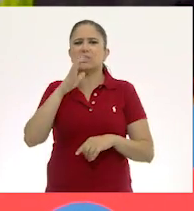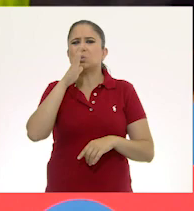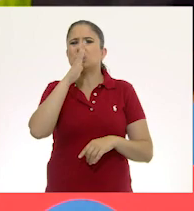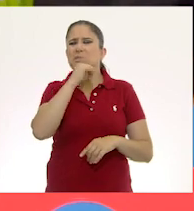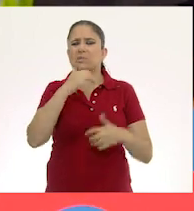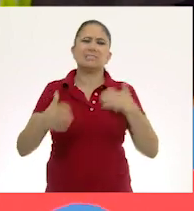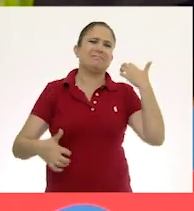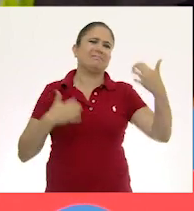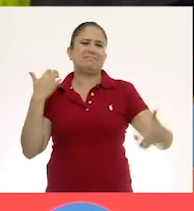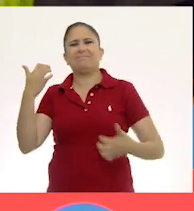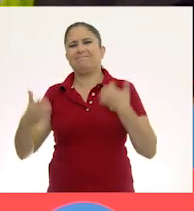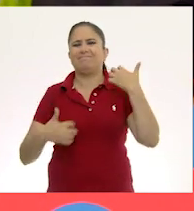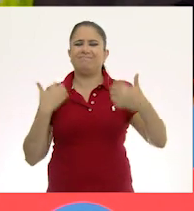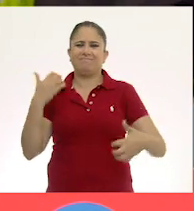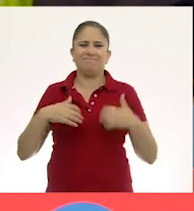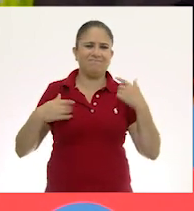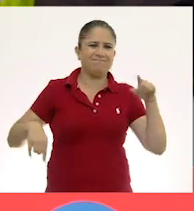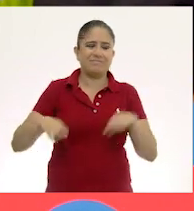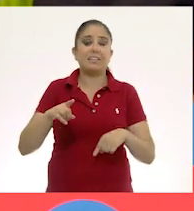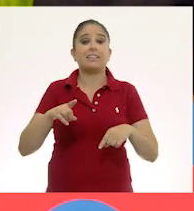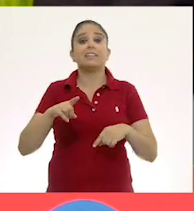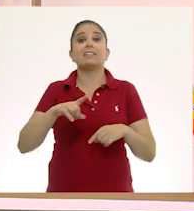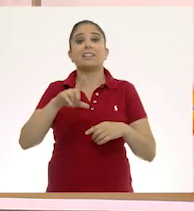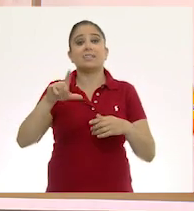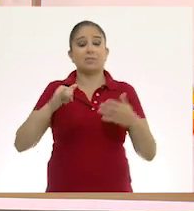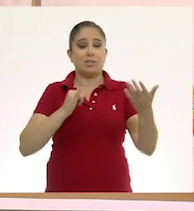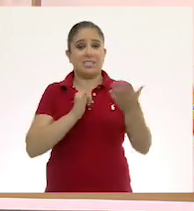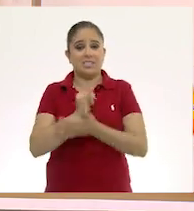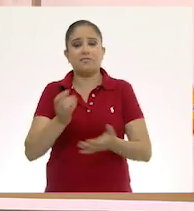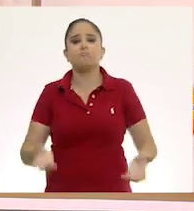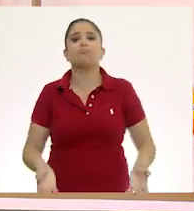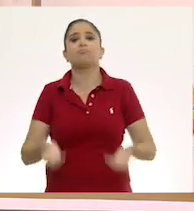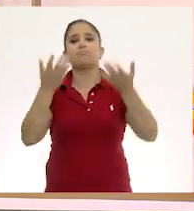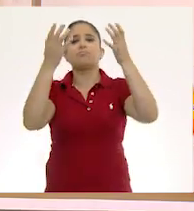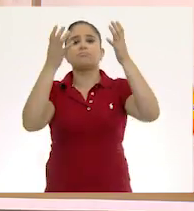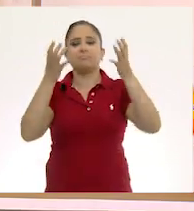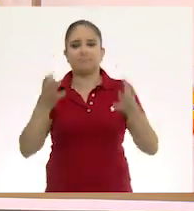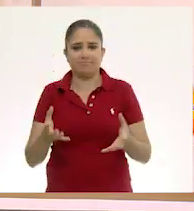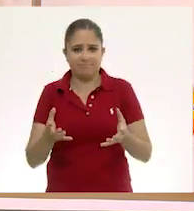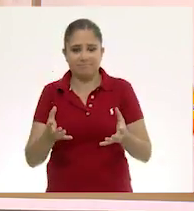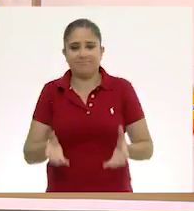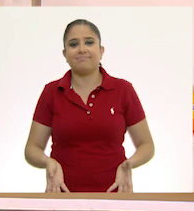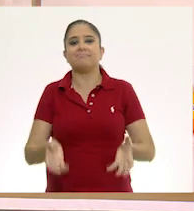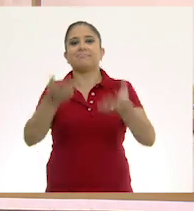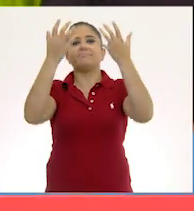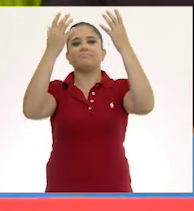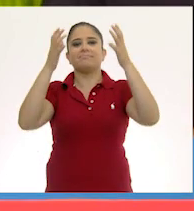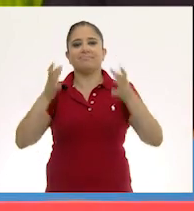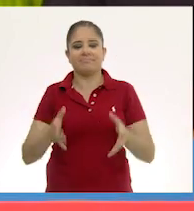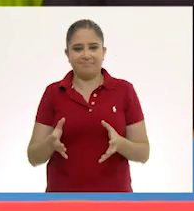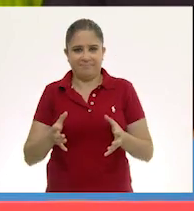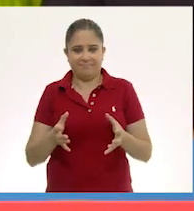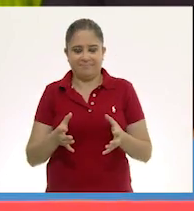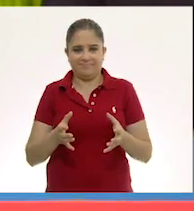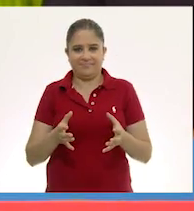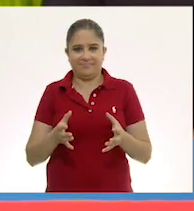patear el balón. Y entonces decidió lanzarlo y atrapar. Lanzarlo y atrapar.